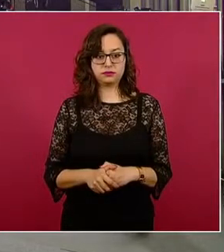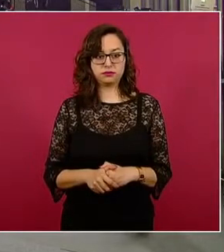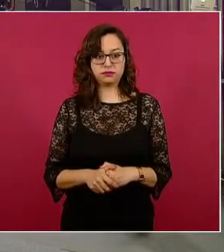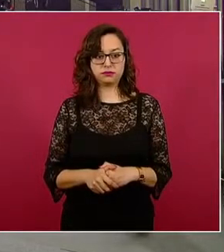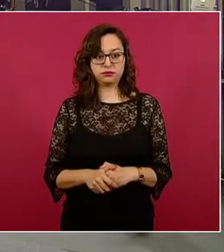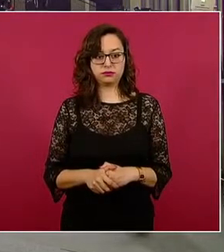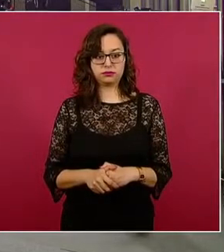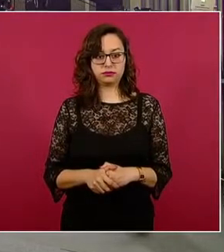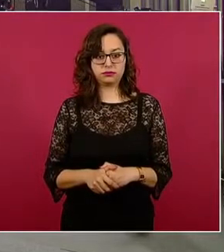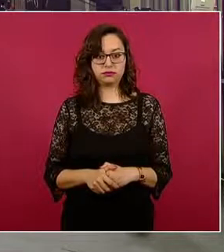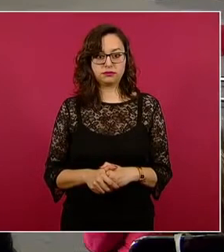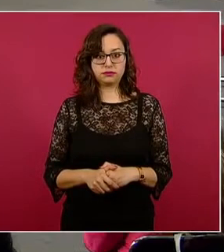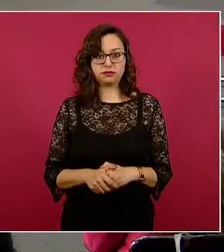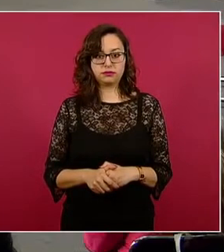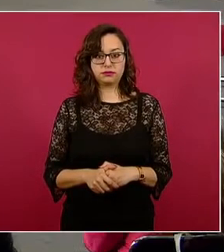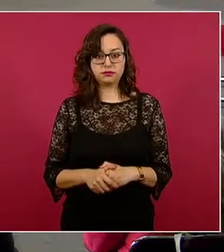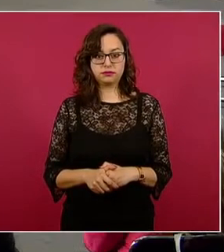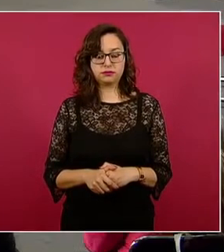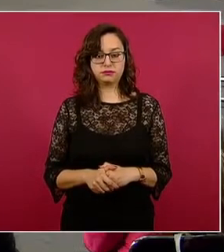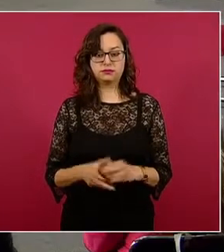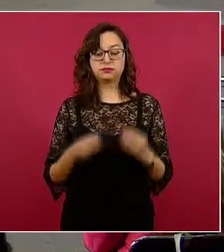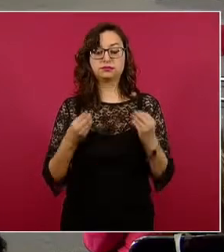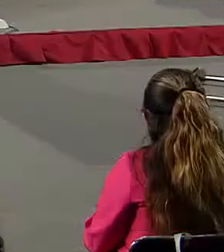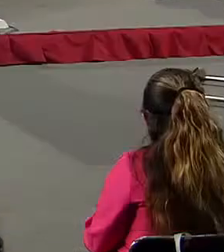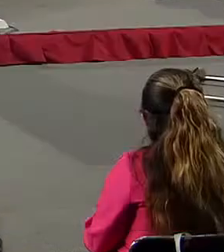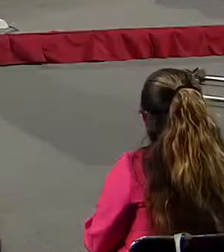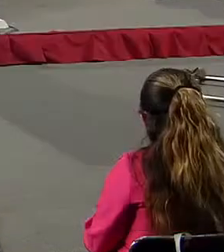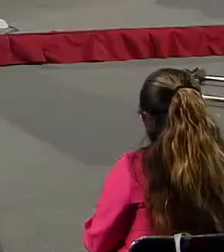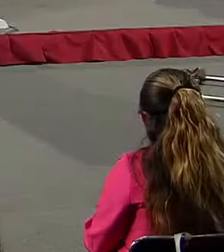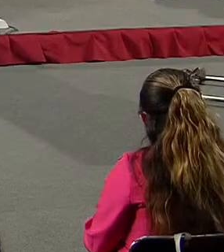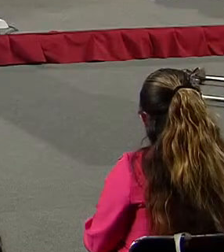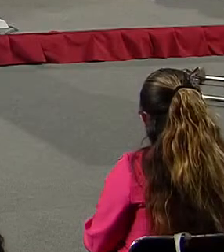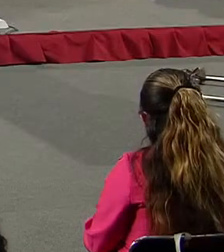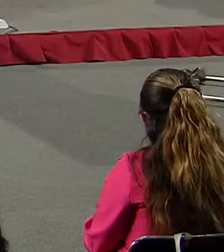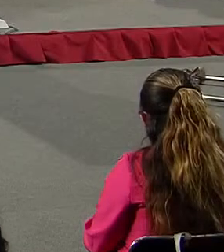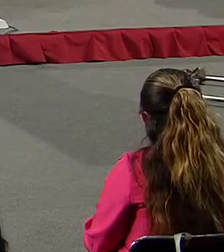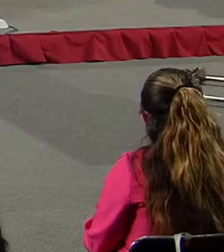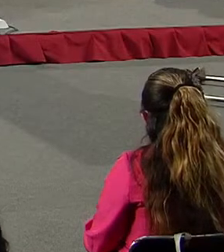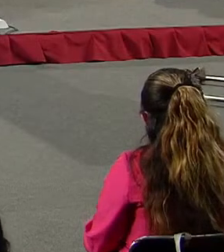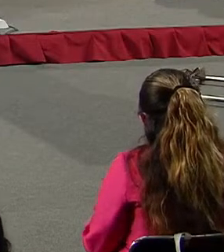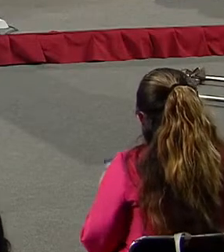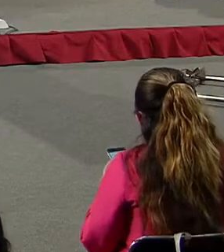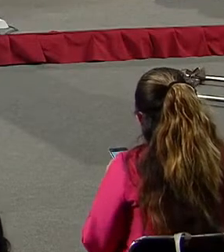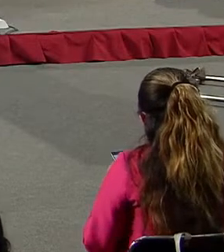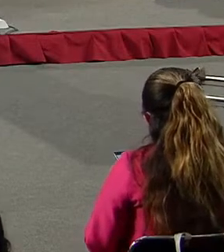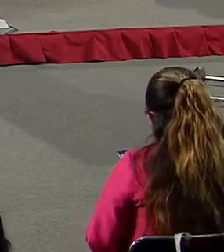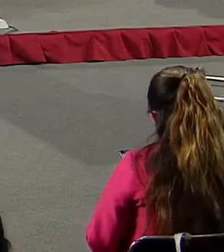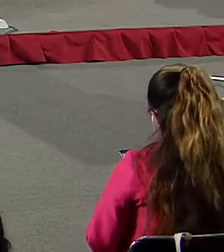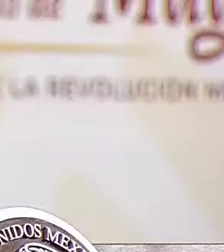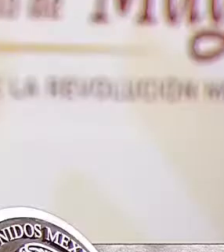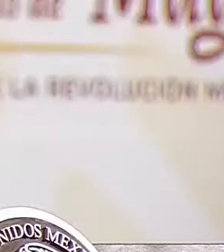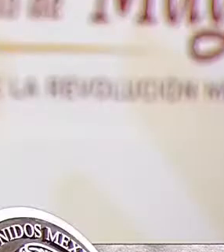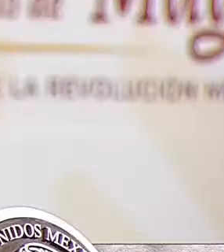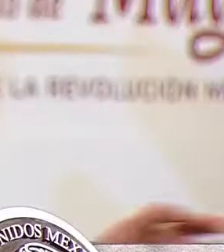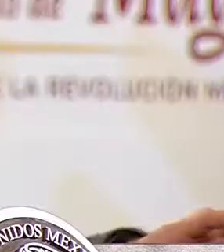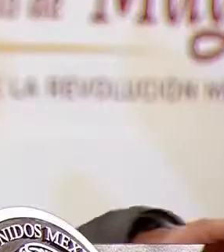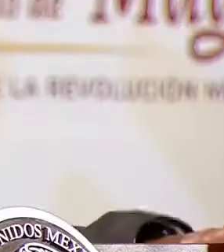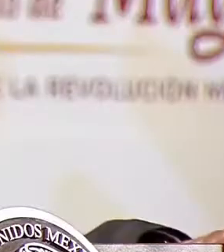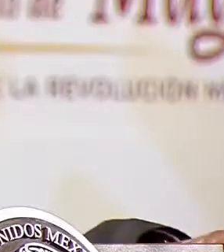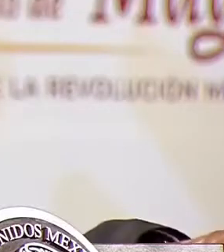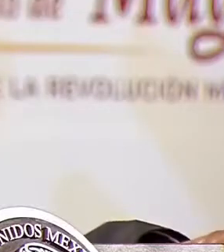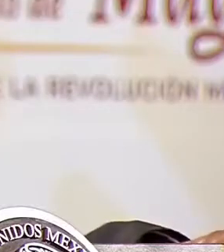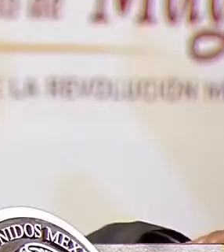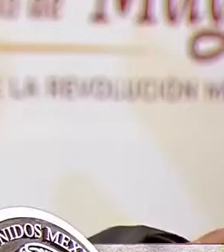etapa que es… Exacto. Sí, muchas gracias, Sheila Rosigel. Efectivamente, lo hemos comentado varias veces, pero con mucho gusto lo volvemos